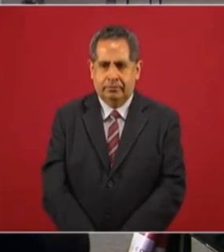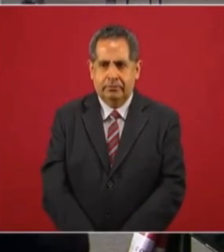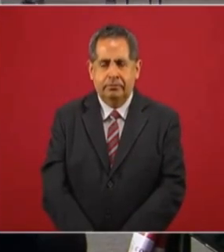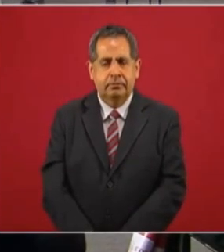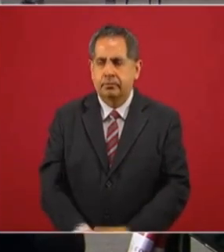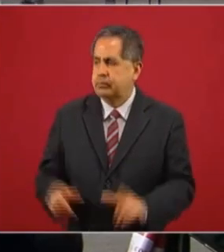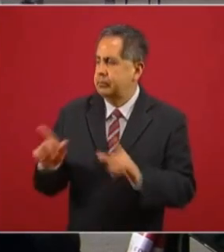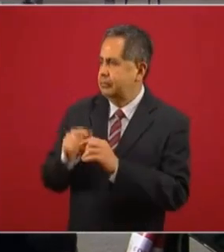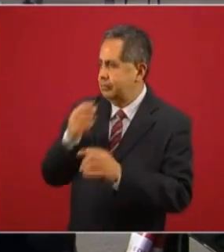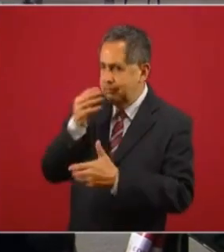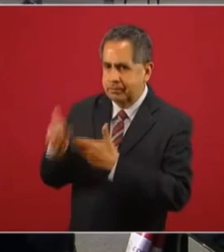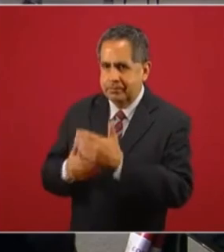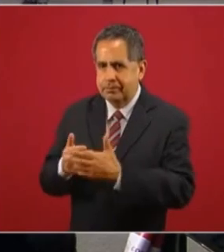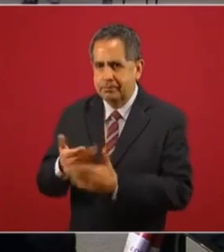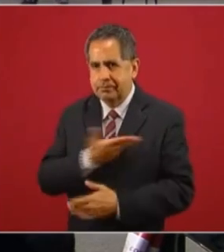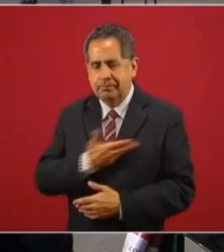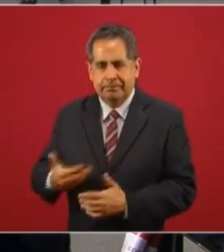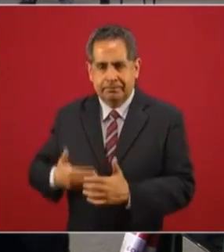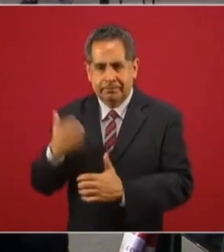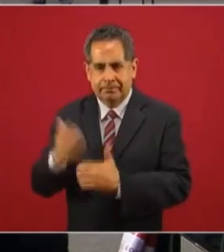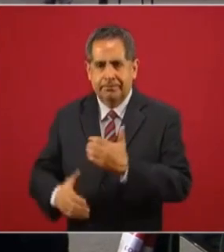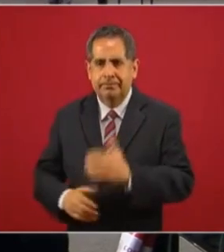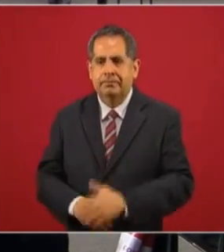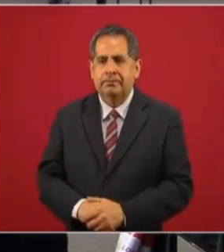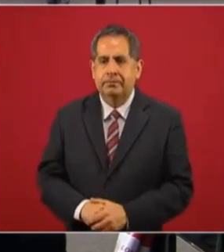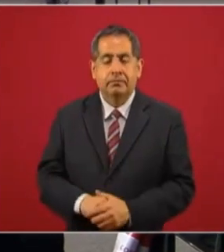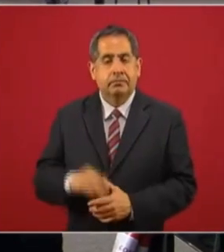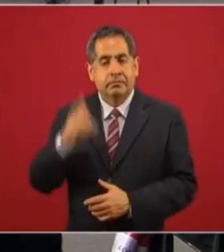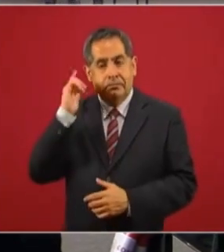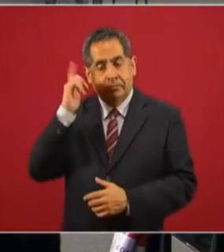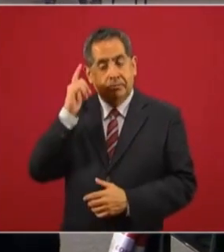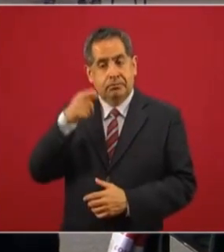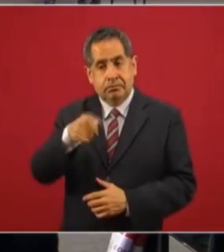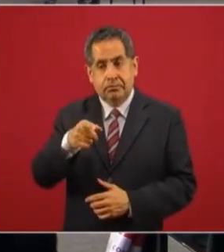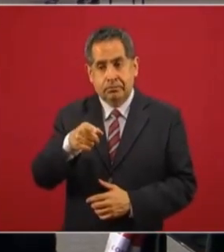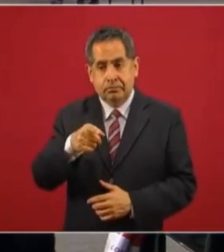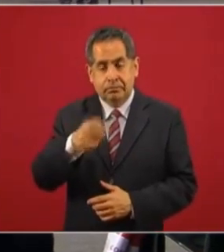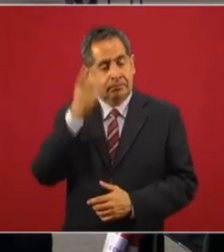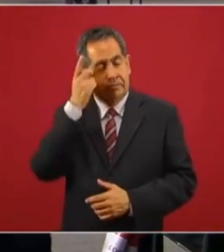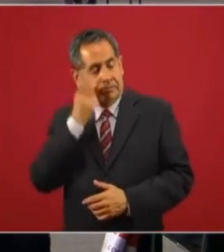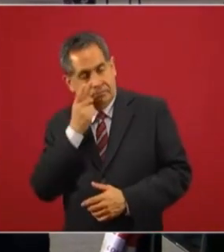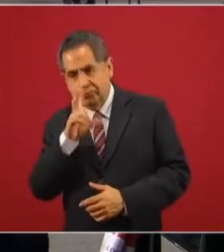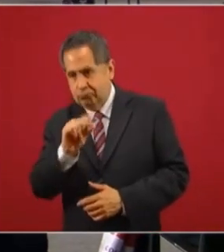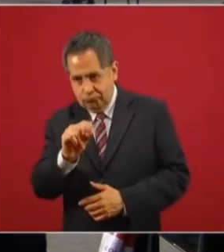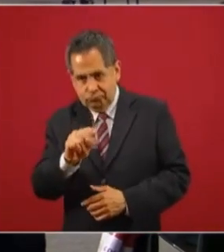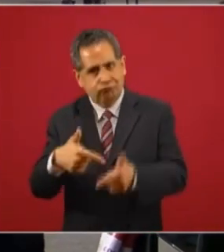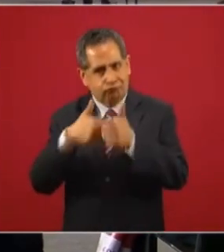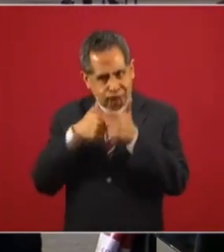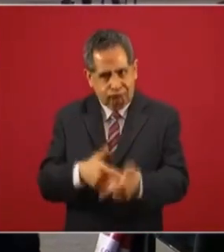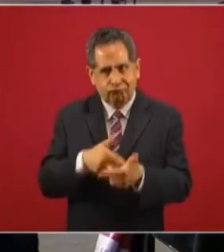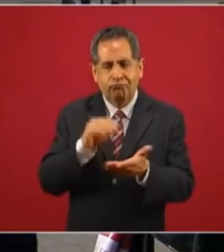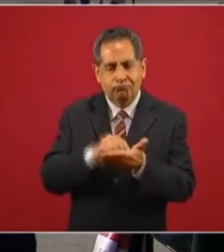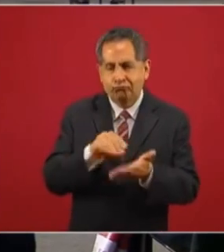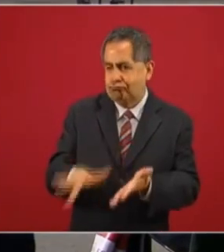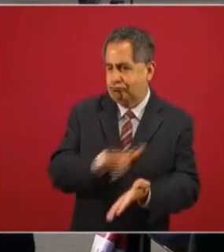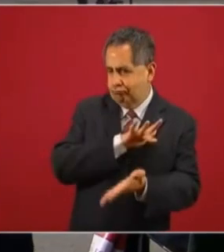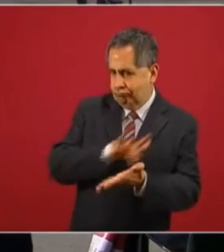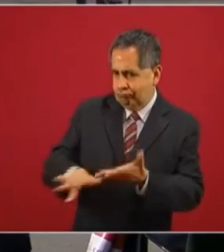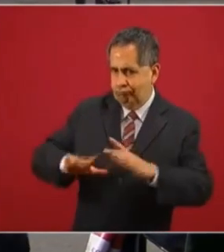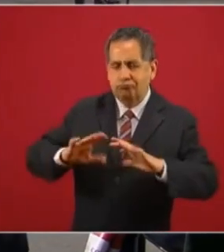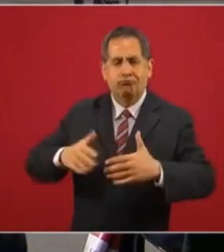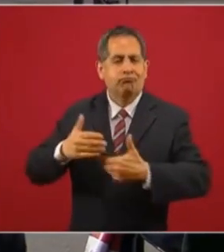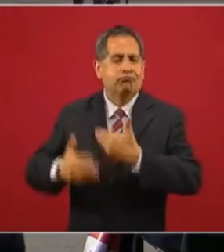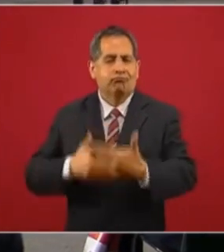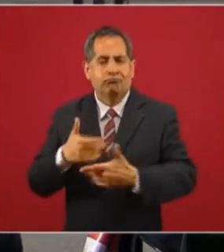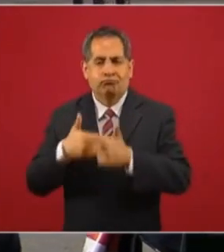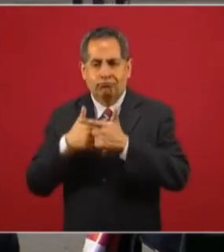Es cuanto. Terminamos, señor presidente. Y ojalá no se echen a dormir y sigamos siendo aliados de los consumidores, que